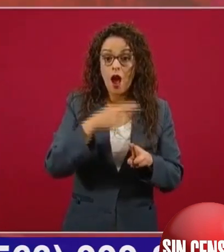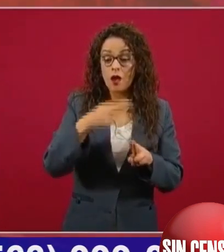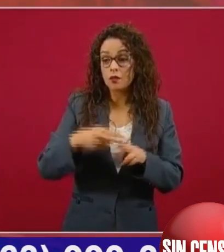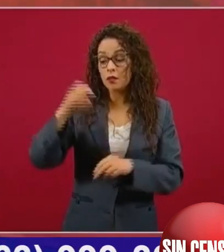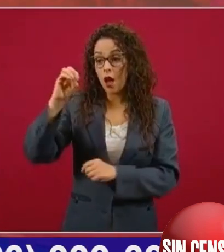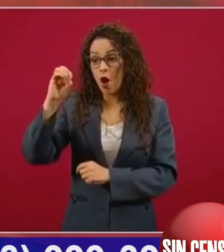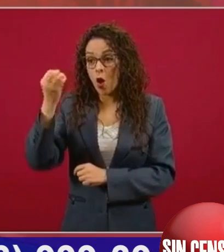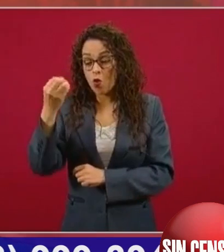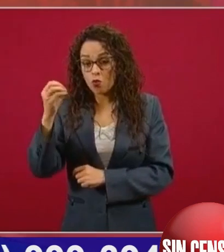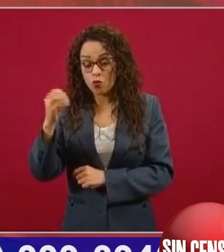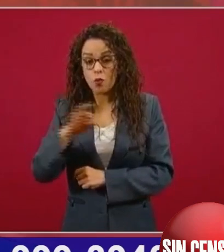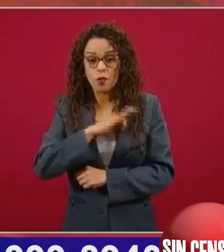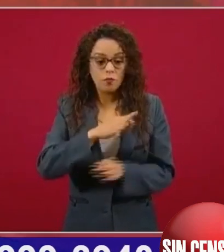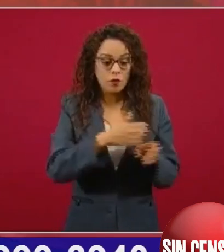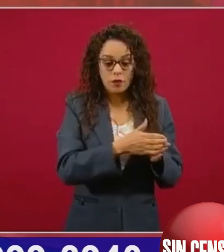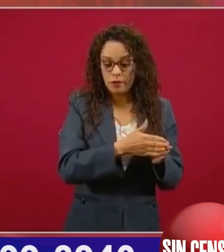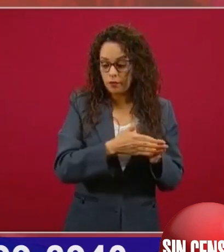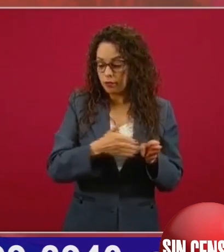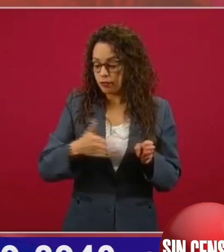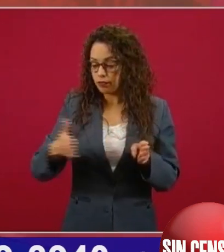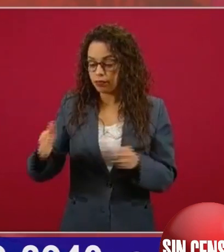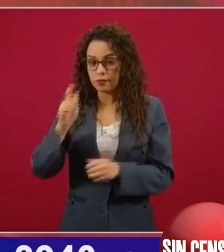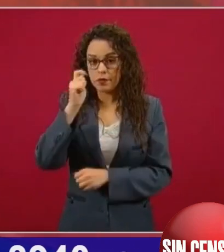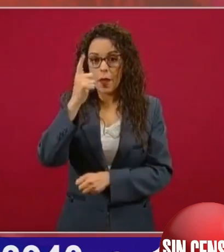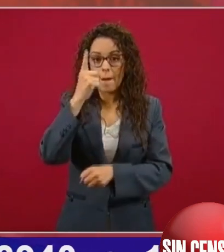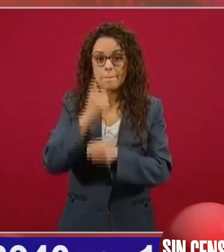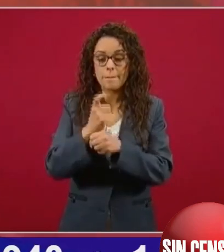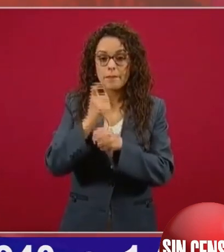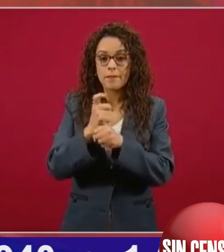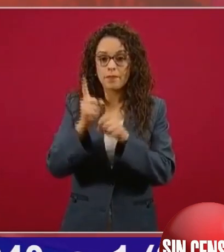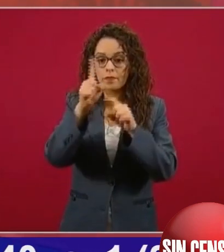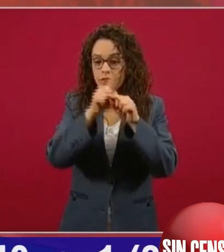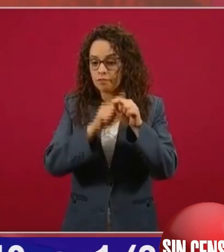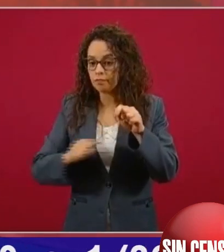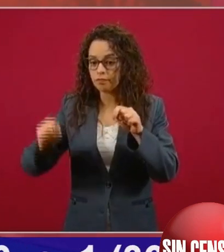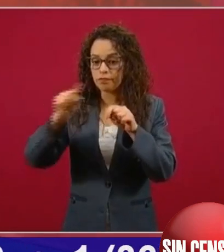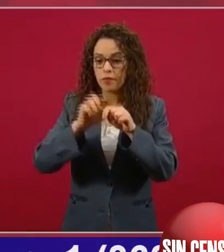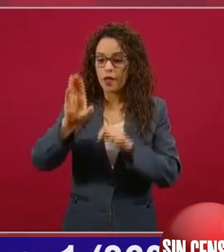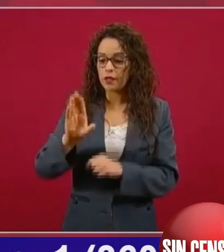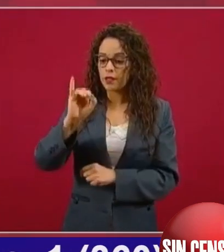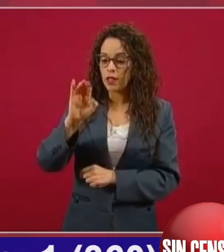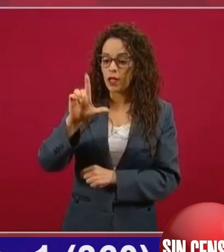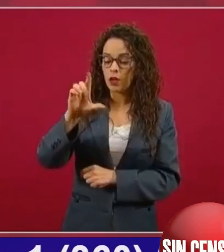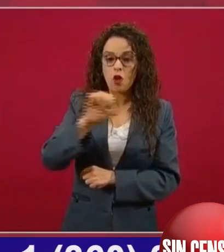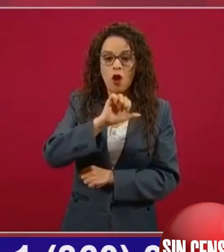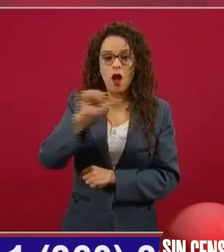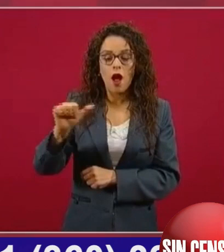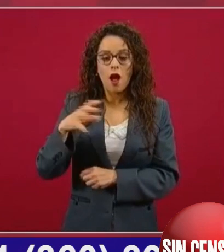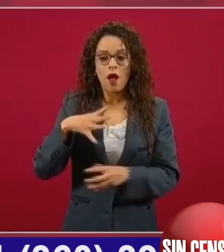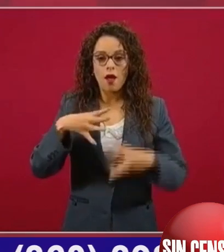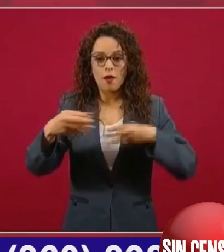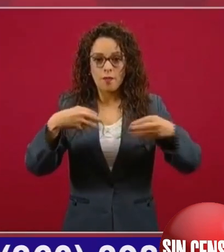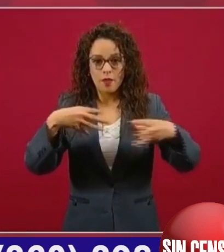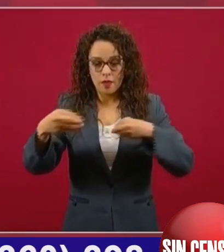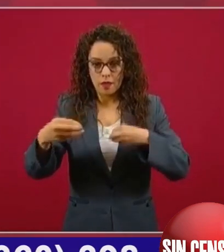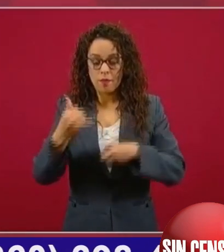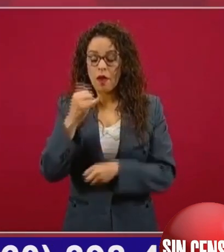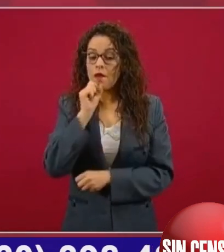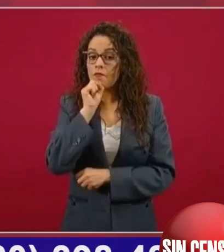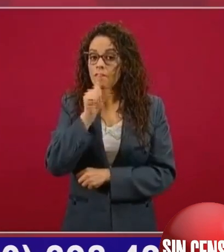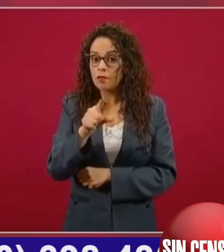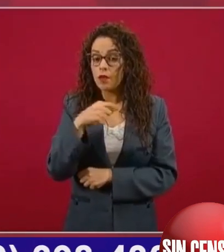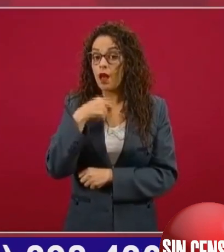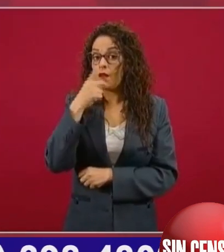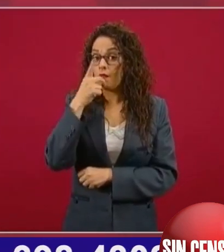la duración de la primera ciclo epidémico, y también incluimos el escenario de que al llegar